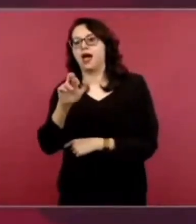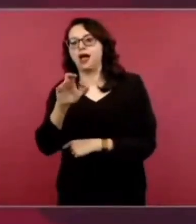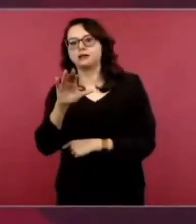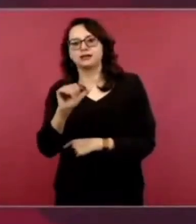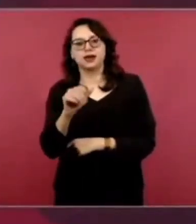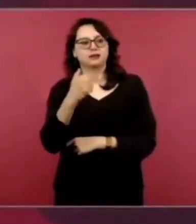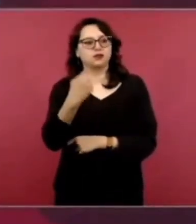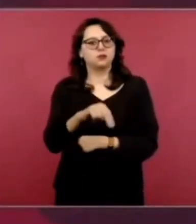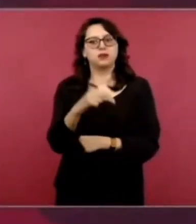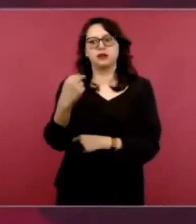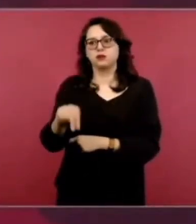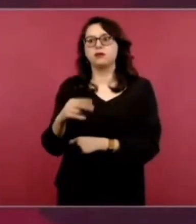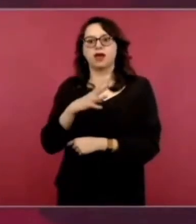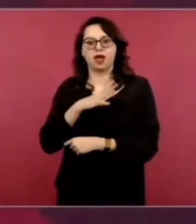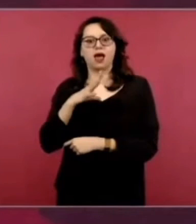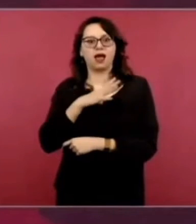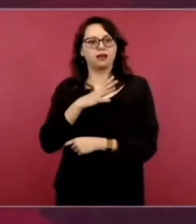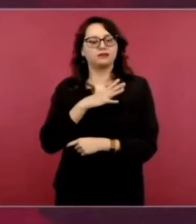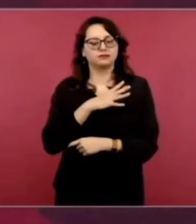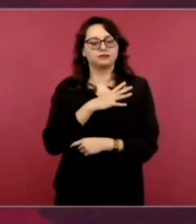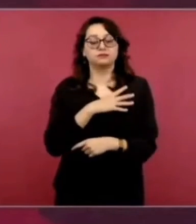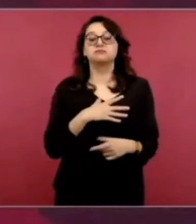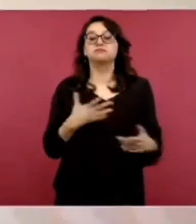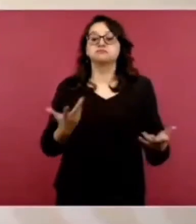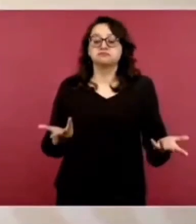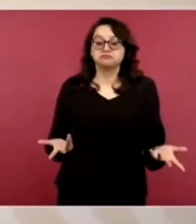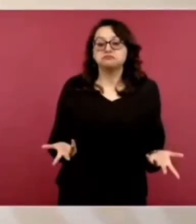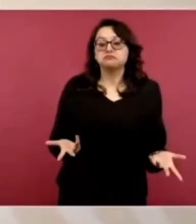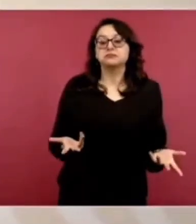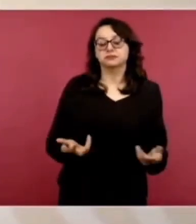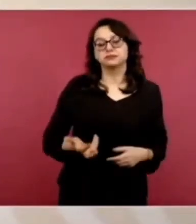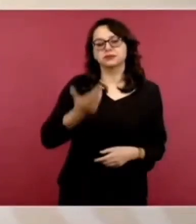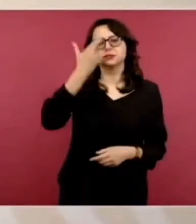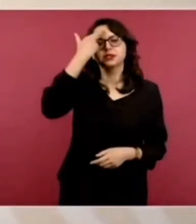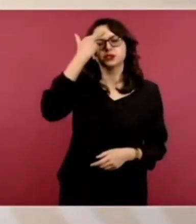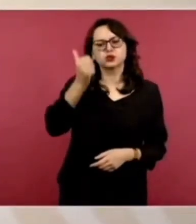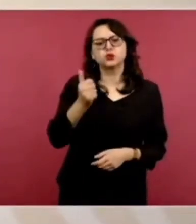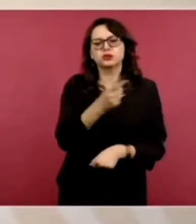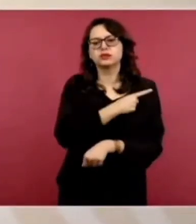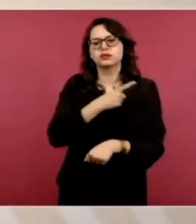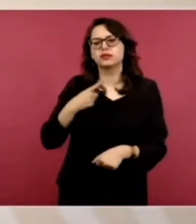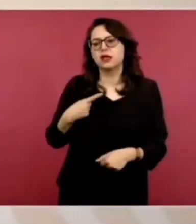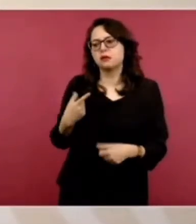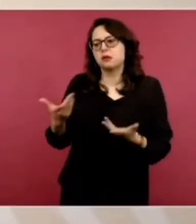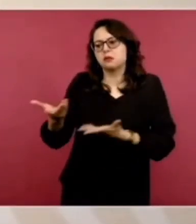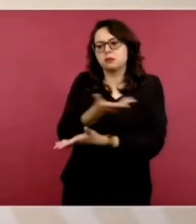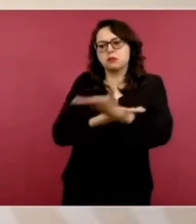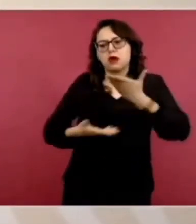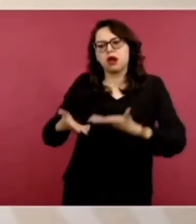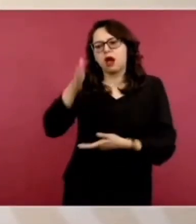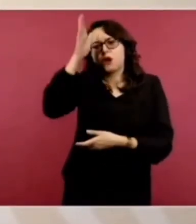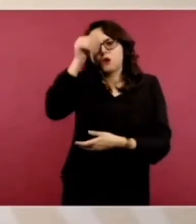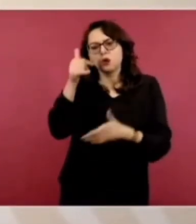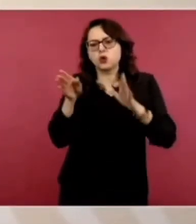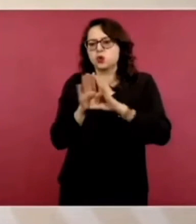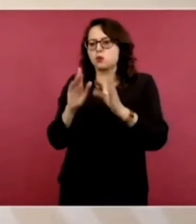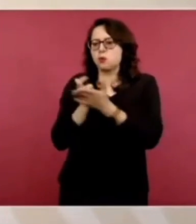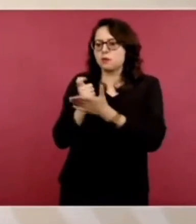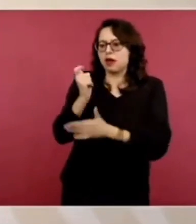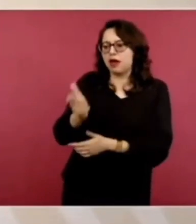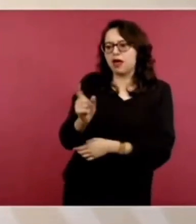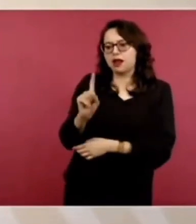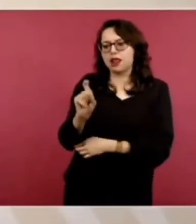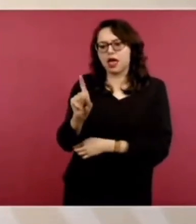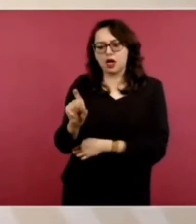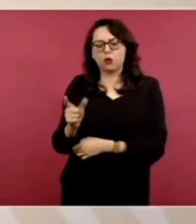de acuerdo, pero tienes razón, se puede llegar a tener acuerdos.